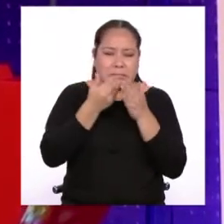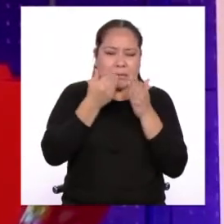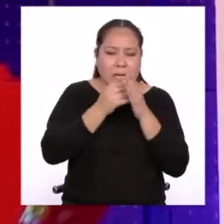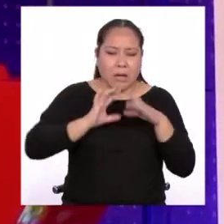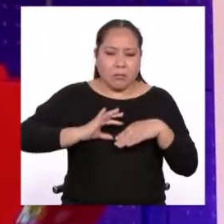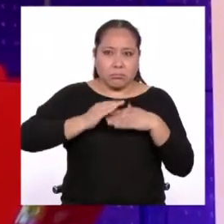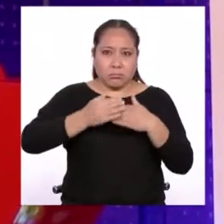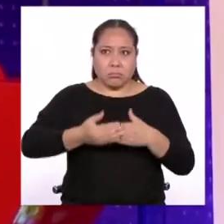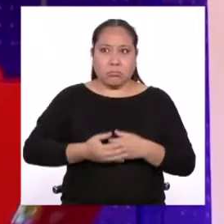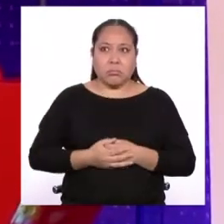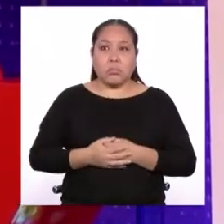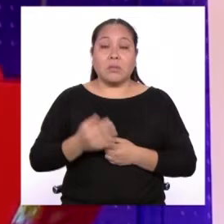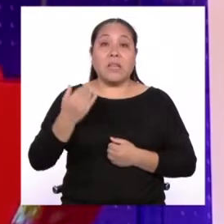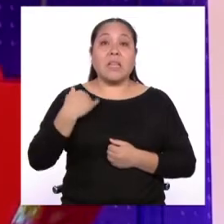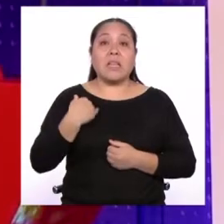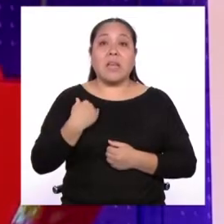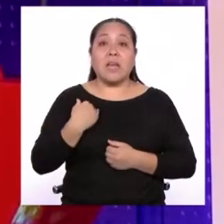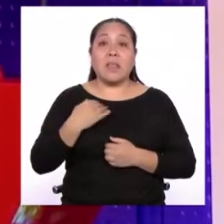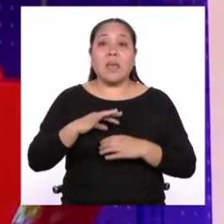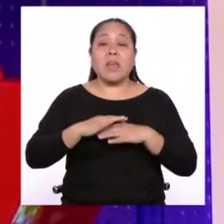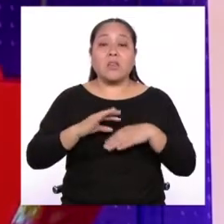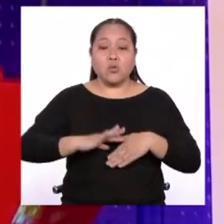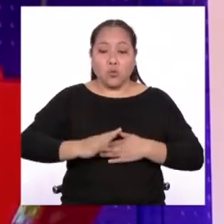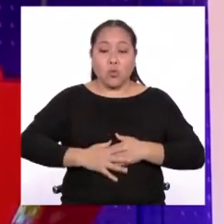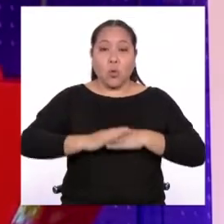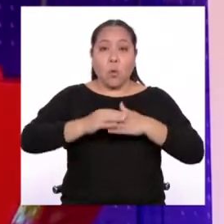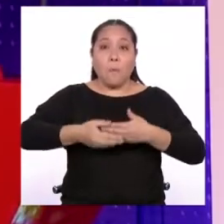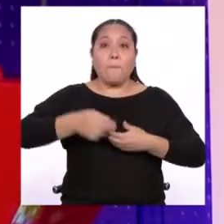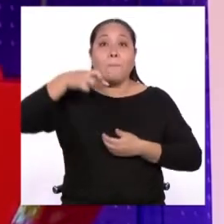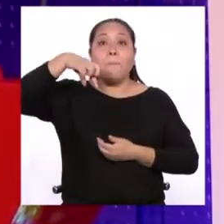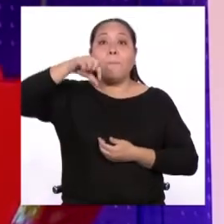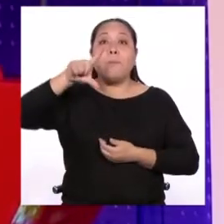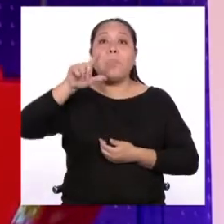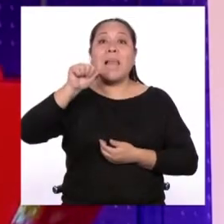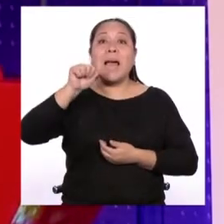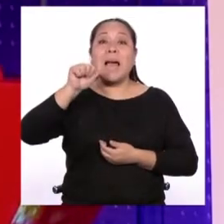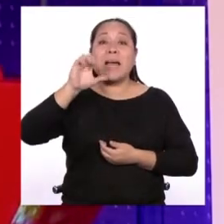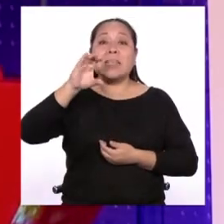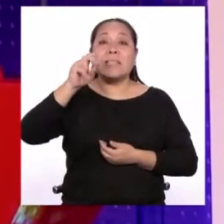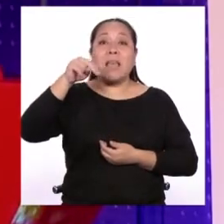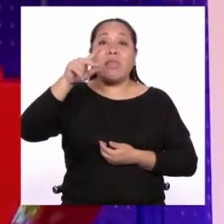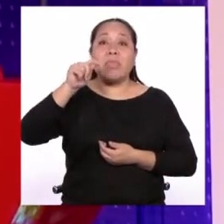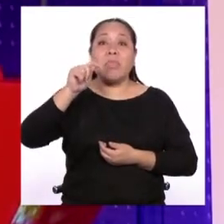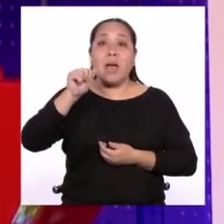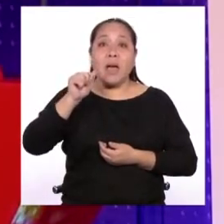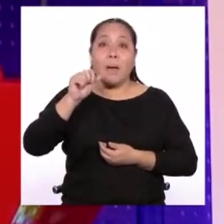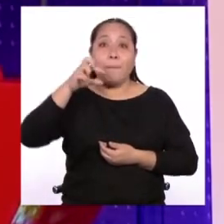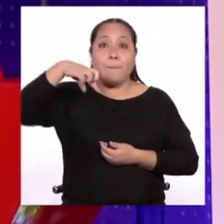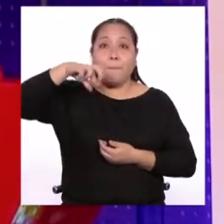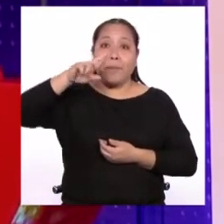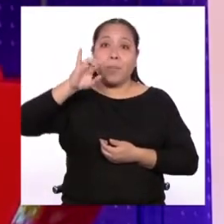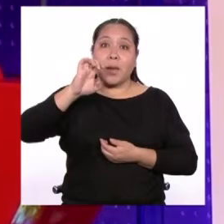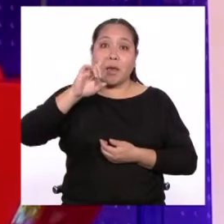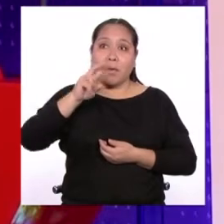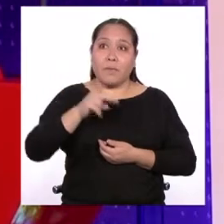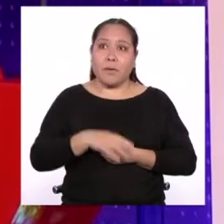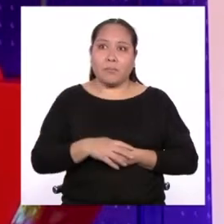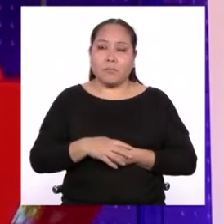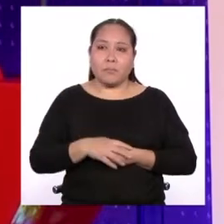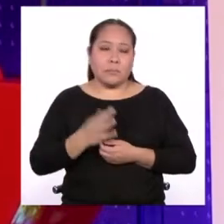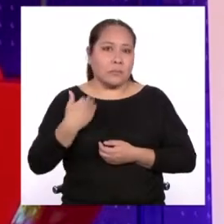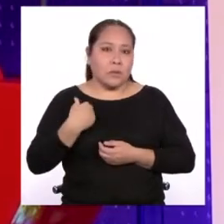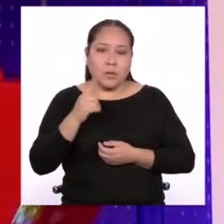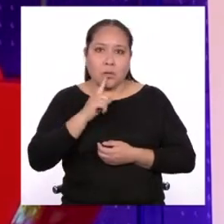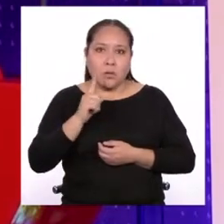Tenía el diagnóstico de placenta previa. Sin embargo, por razones religiosas, no pudimos hacerle